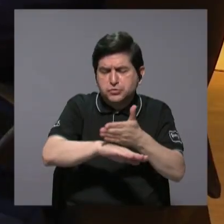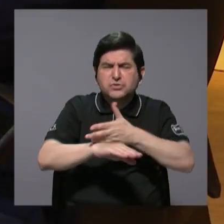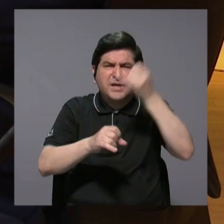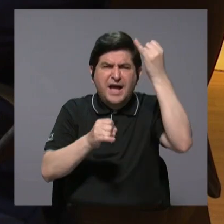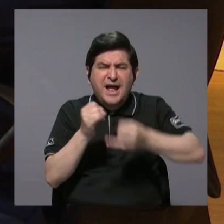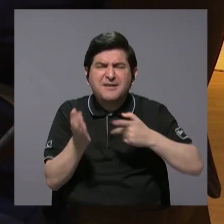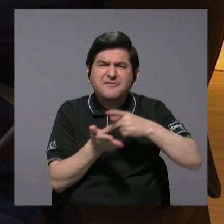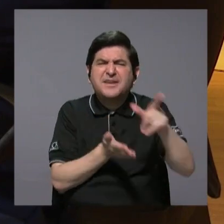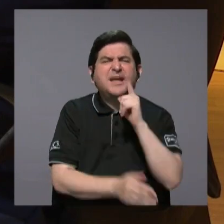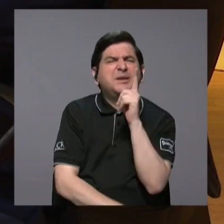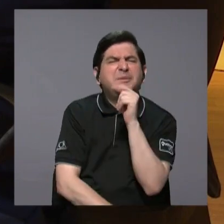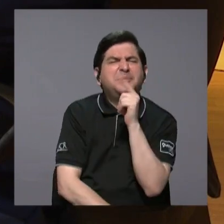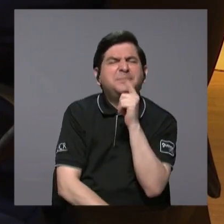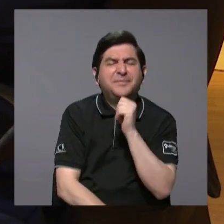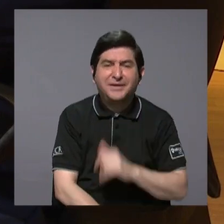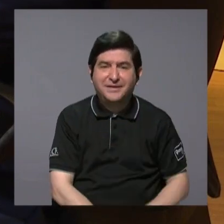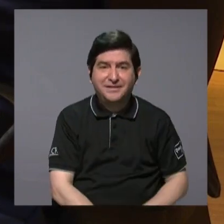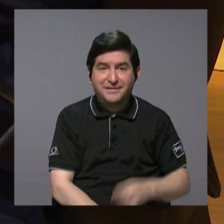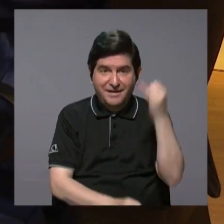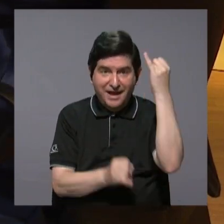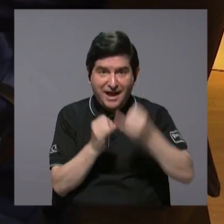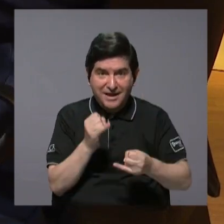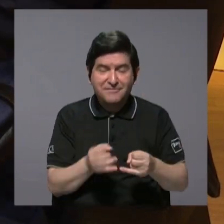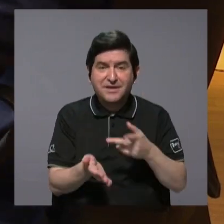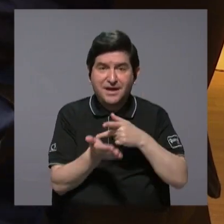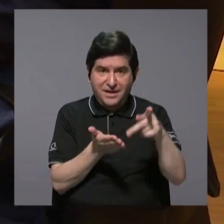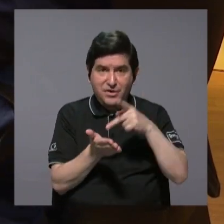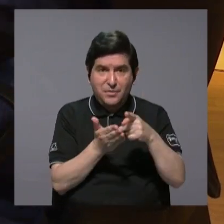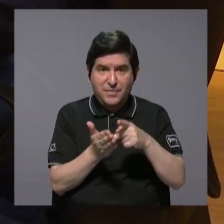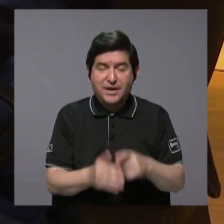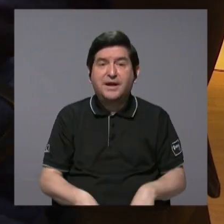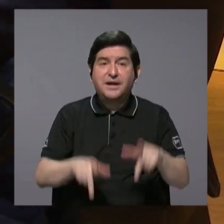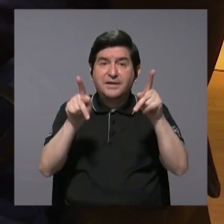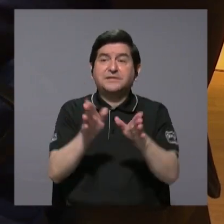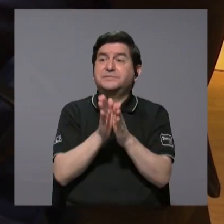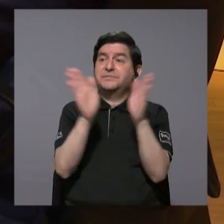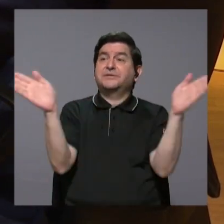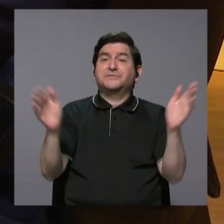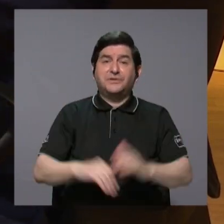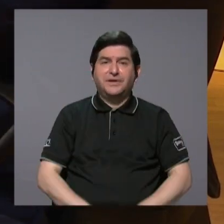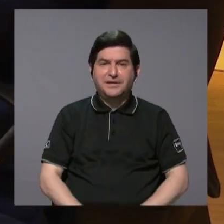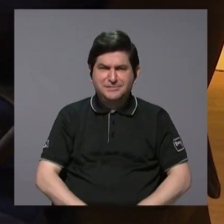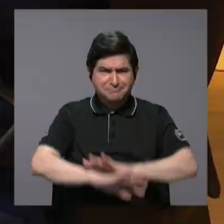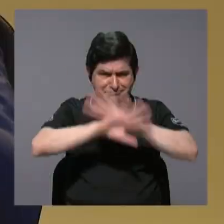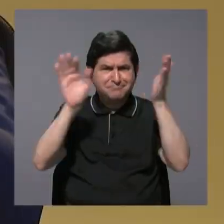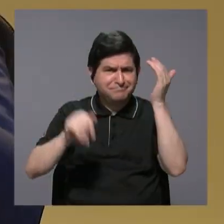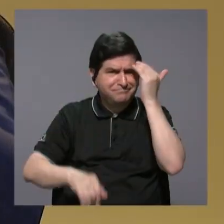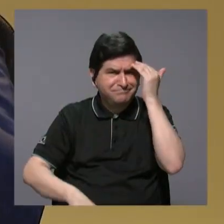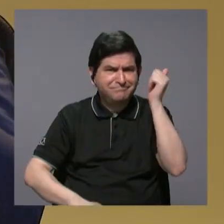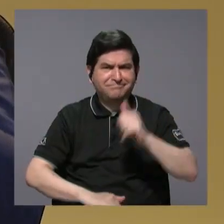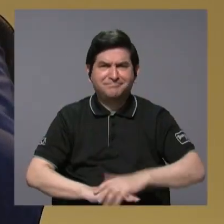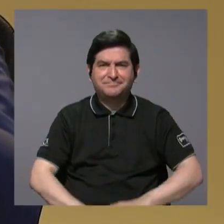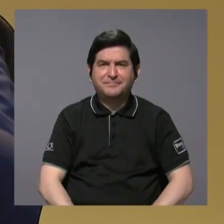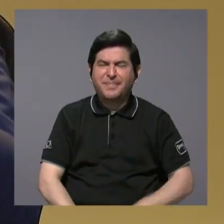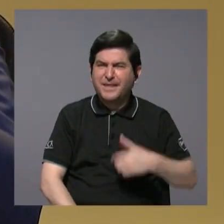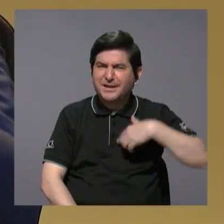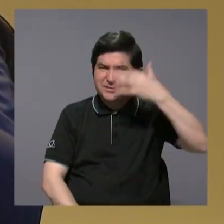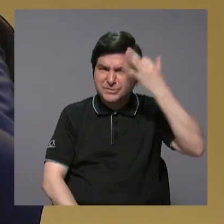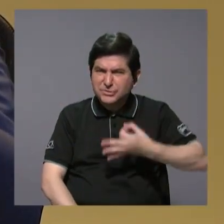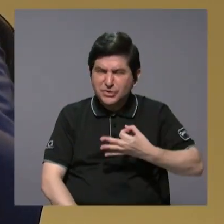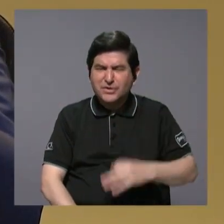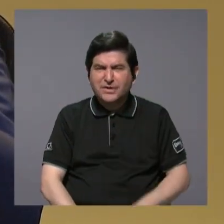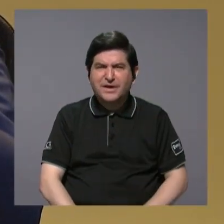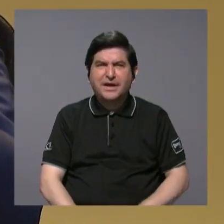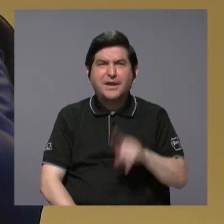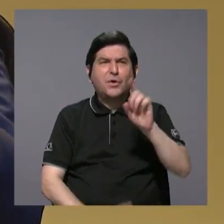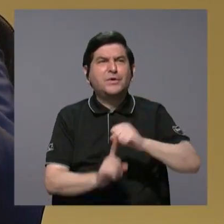¿quién lo paga? Al final eso lo termina pagando el público. Seamos clarísimos. Entonces, yo creo que esto nos tiene que